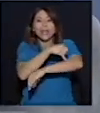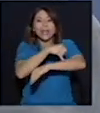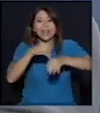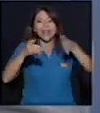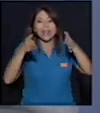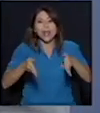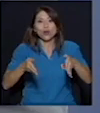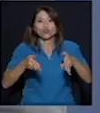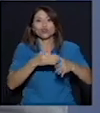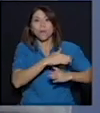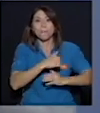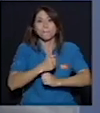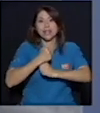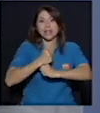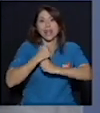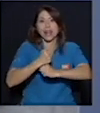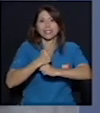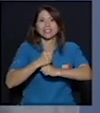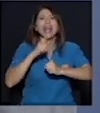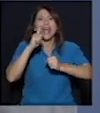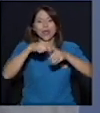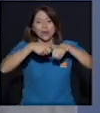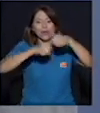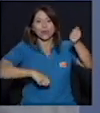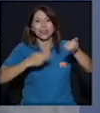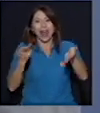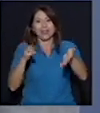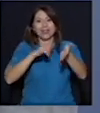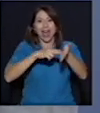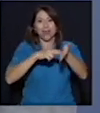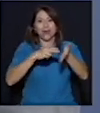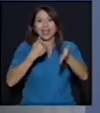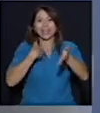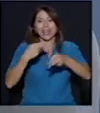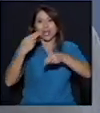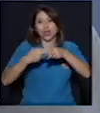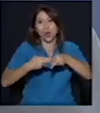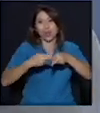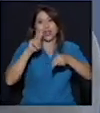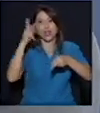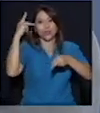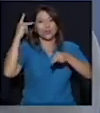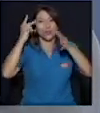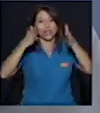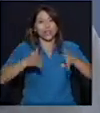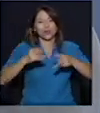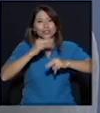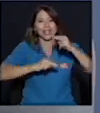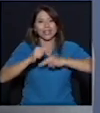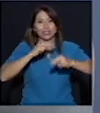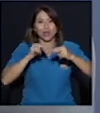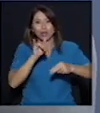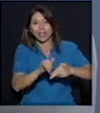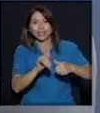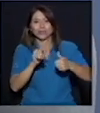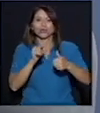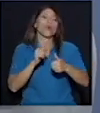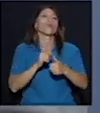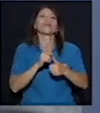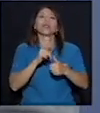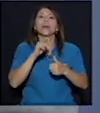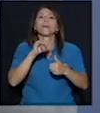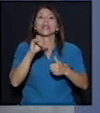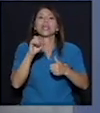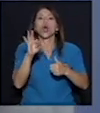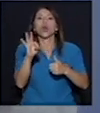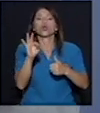en el tratado que tiene el nombre de los dos grandes políticos que negociaron eso, Picot, y